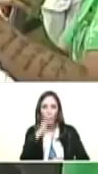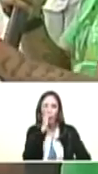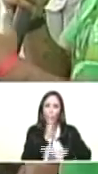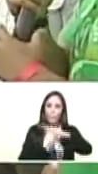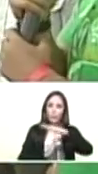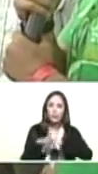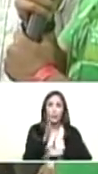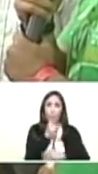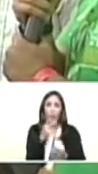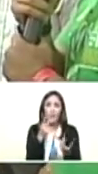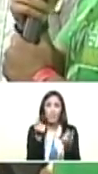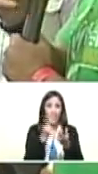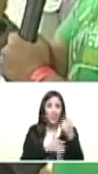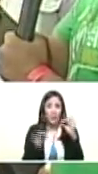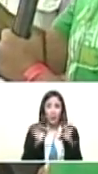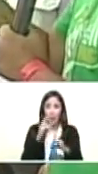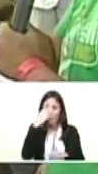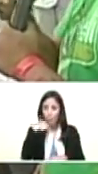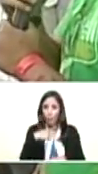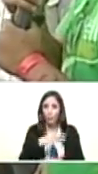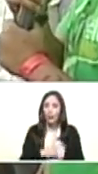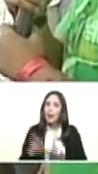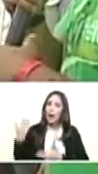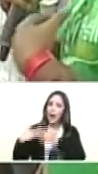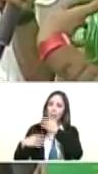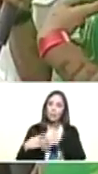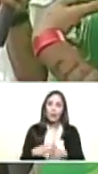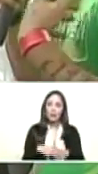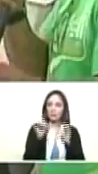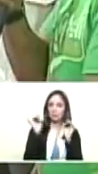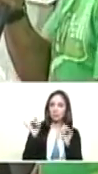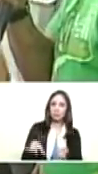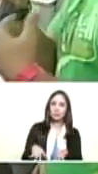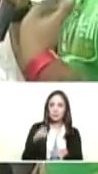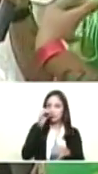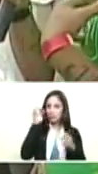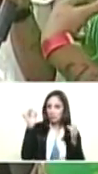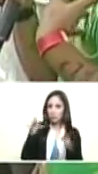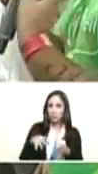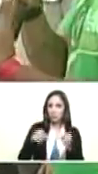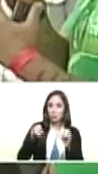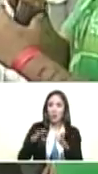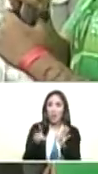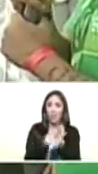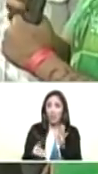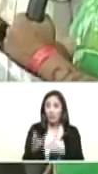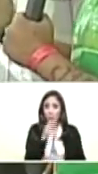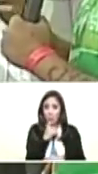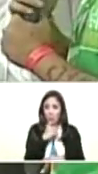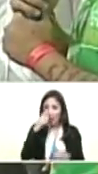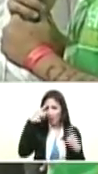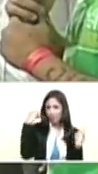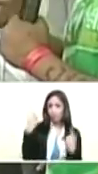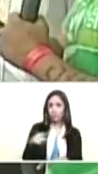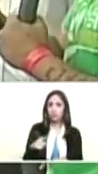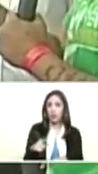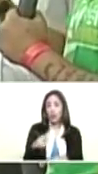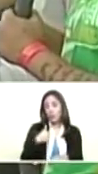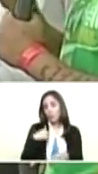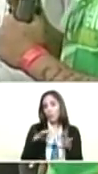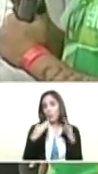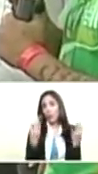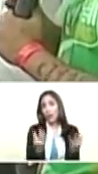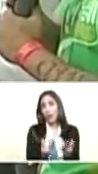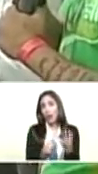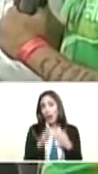desatendidos, con aquellos que por más de tanto tiempo fueron pisoteados sus derechos. Presidente, yo vengo de una familia muy pobre que